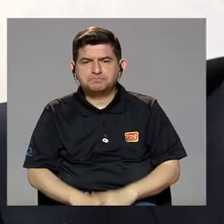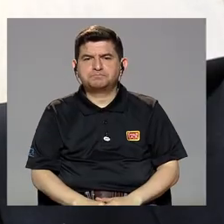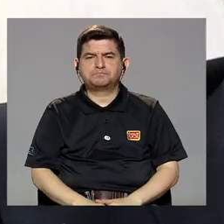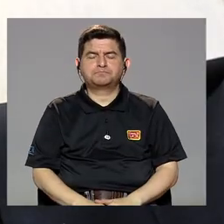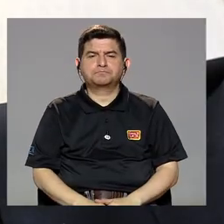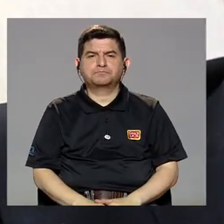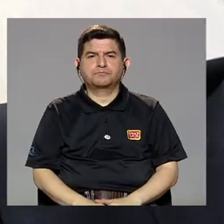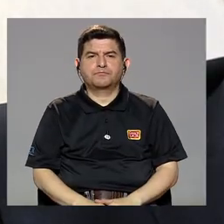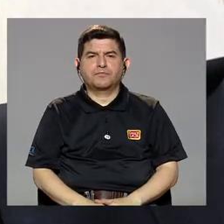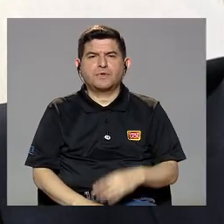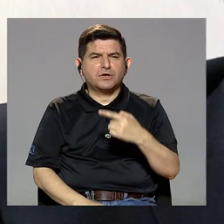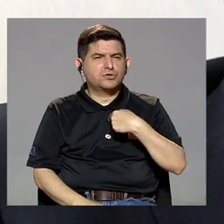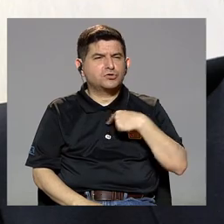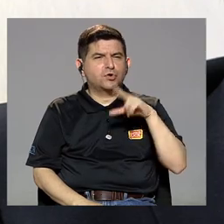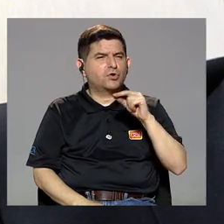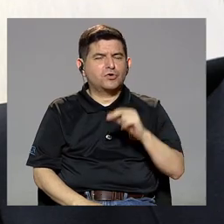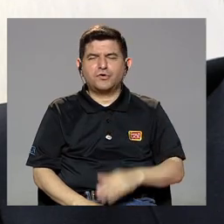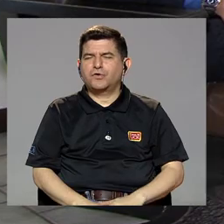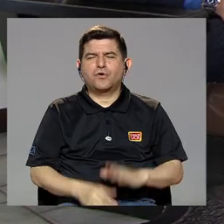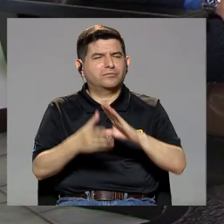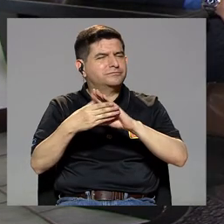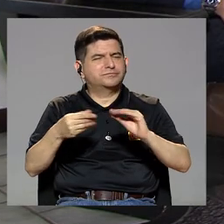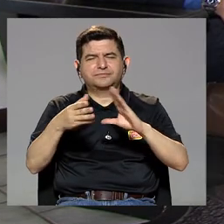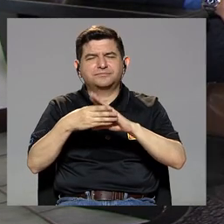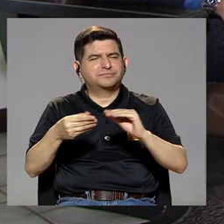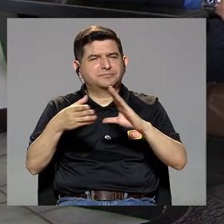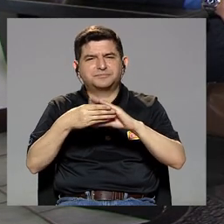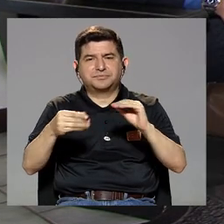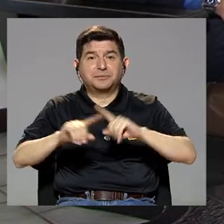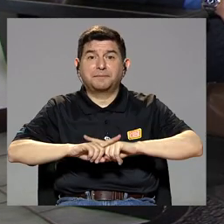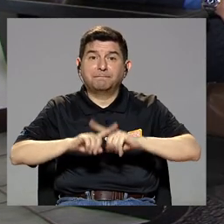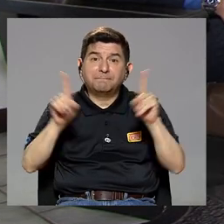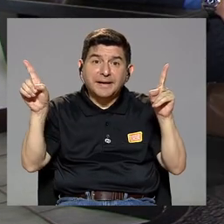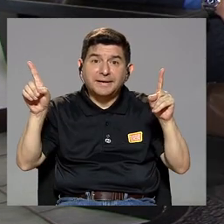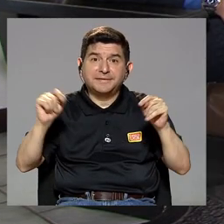no voy a ser muy larga la historia pero bueno